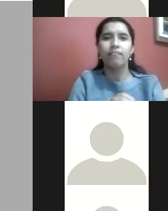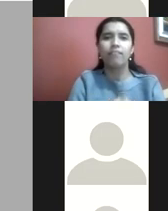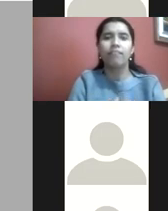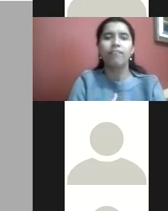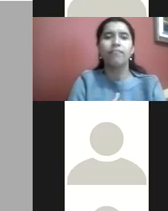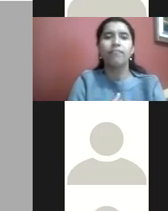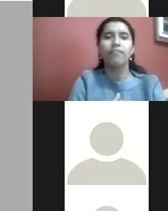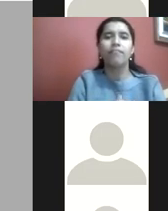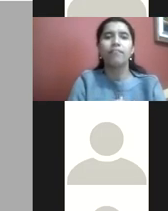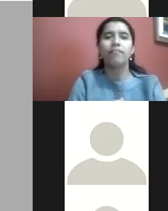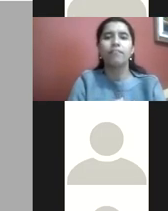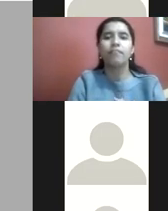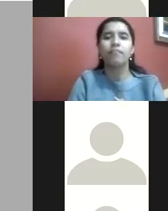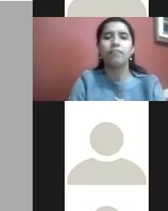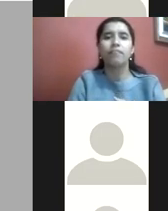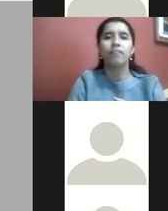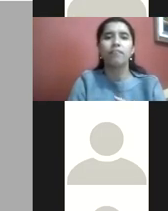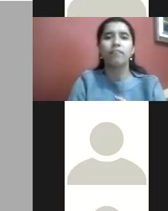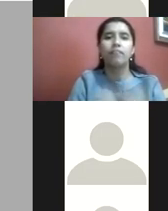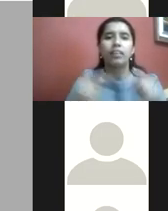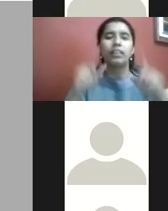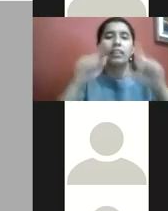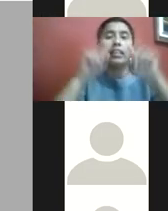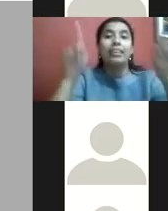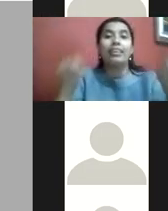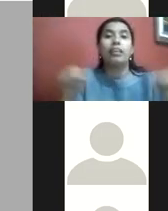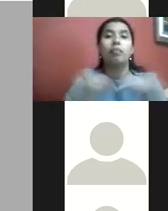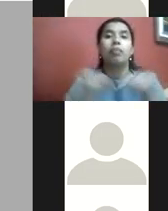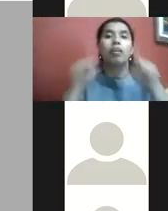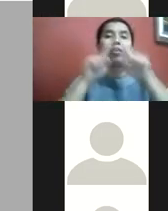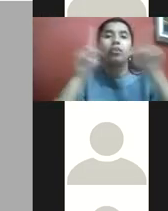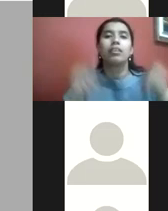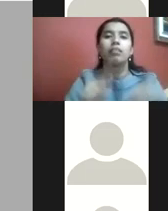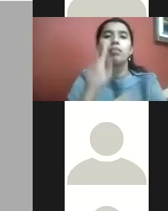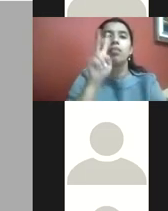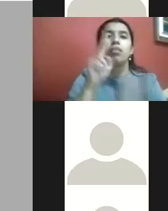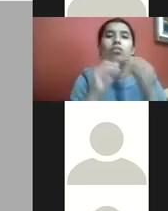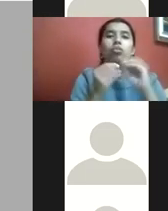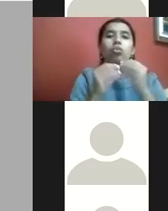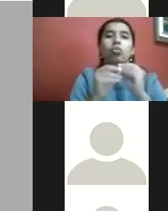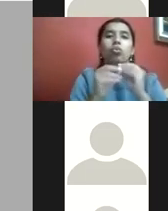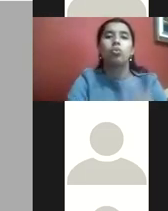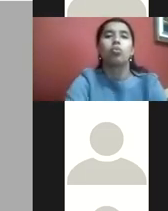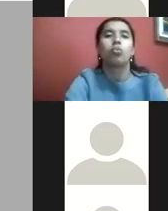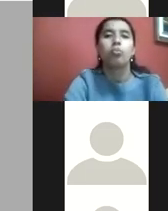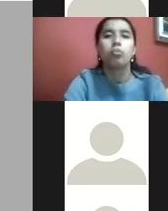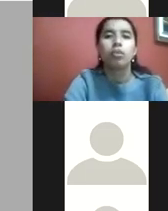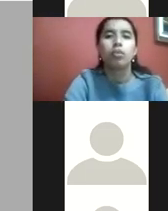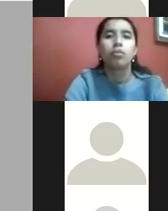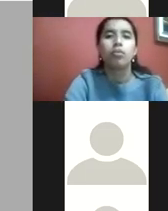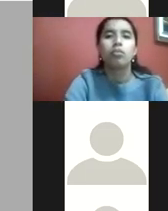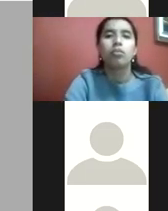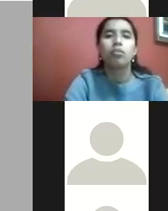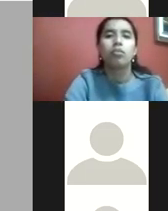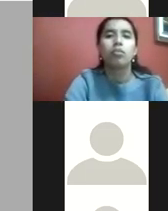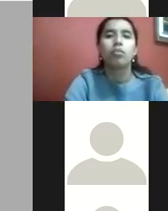Entonces, este intervalo está compuesto por dos números, separados aquí por esta coma. Entonces, esta coma separa